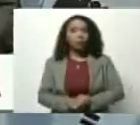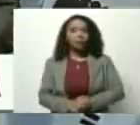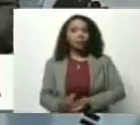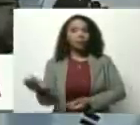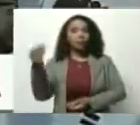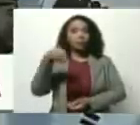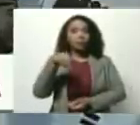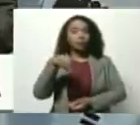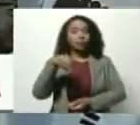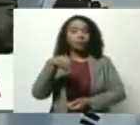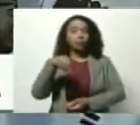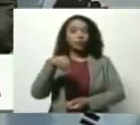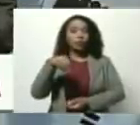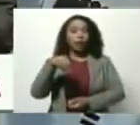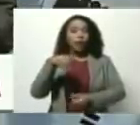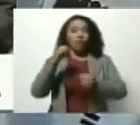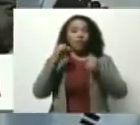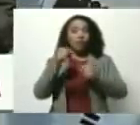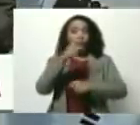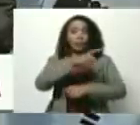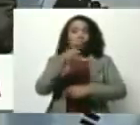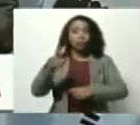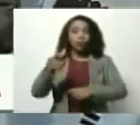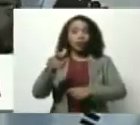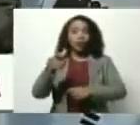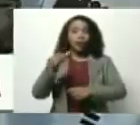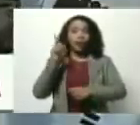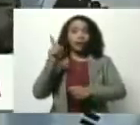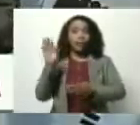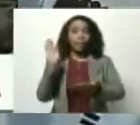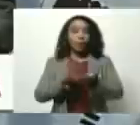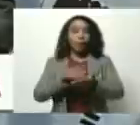Además, el régimen especial de personal establece una